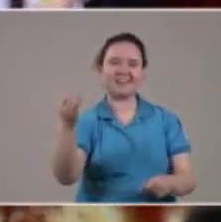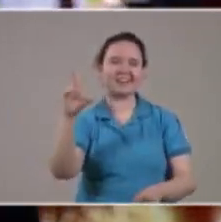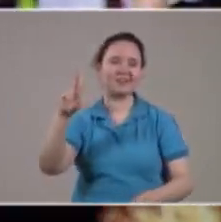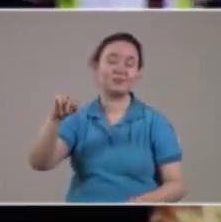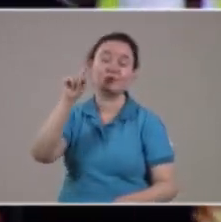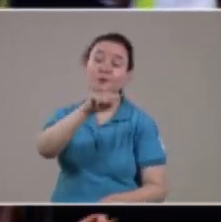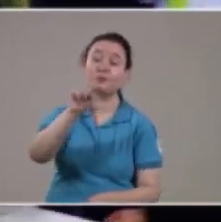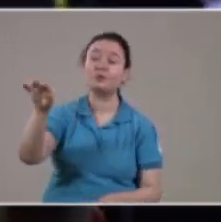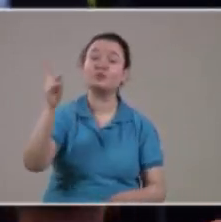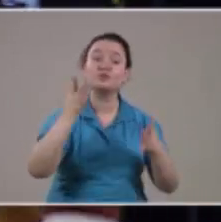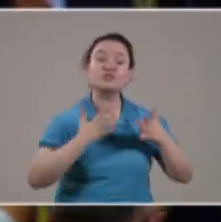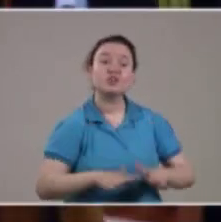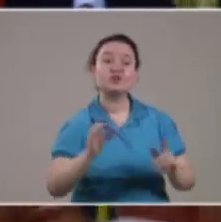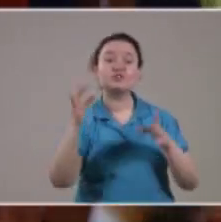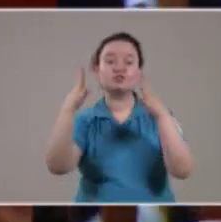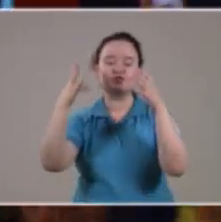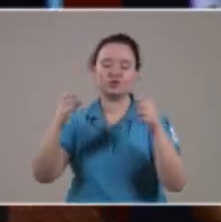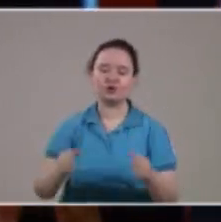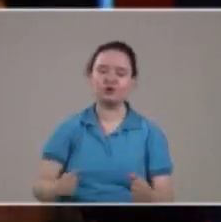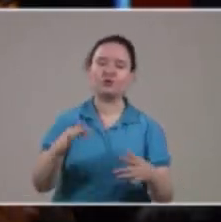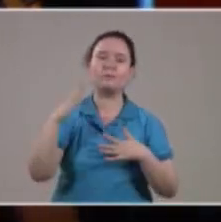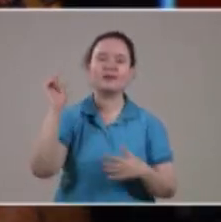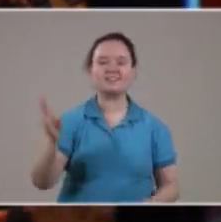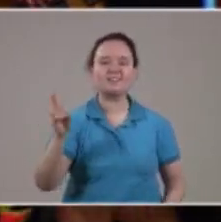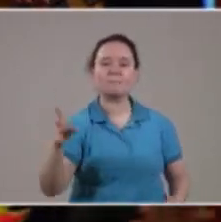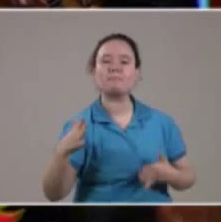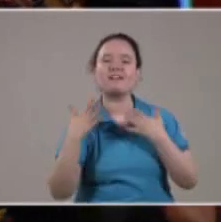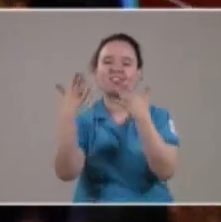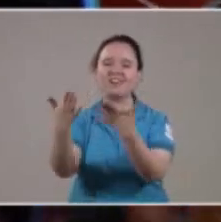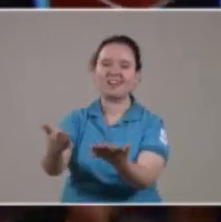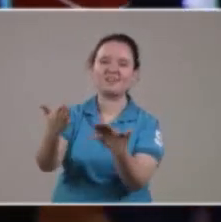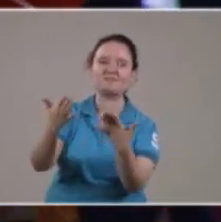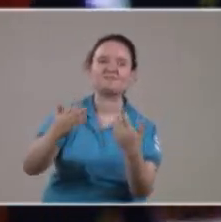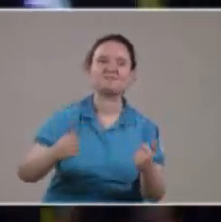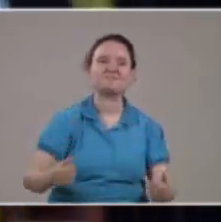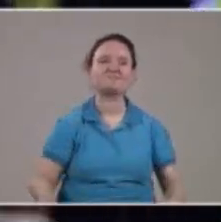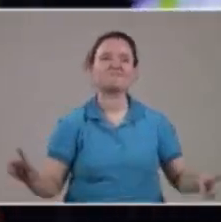de tus hijos trono para siempre le daré.